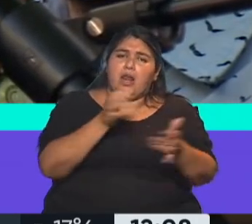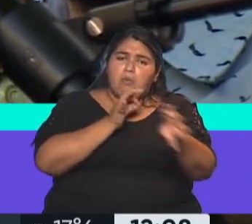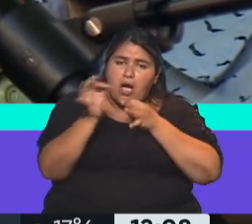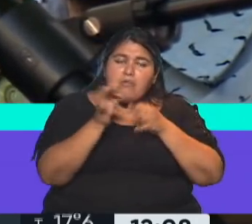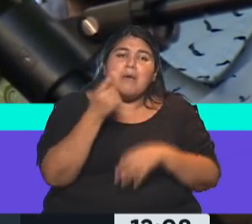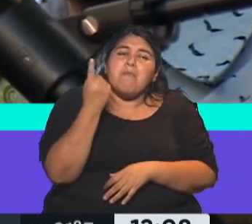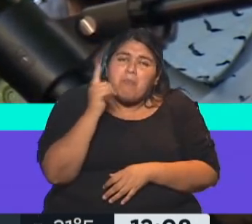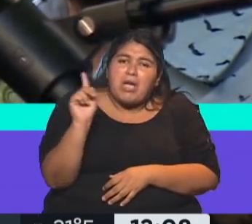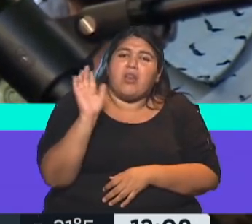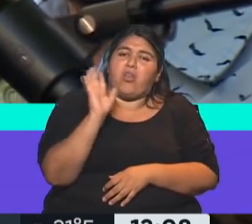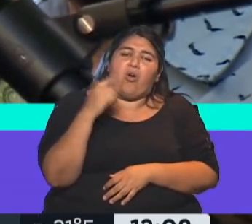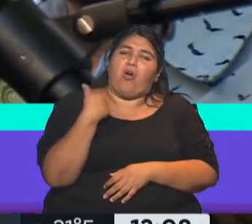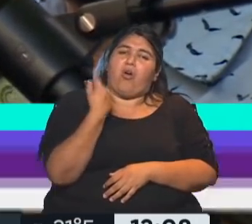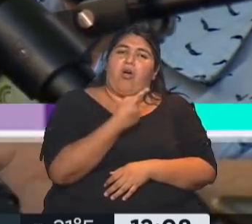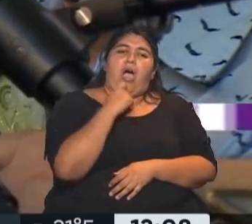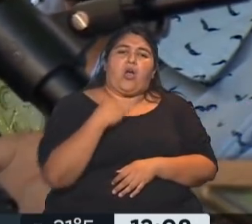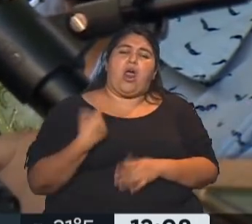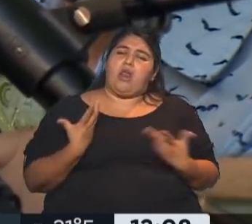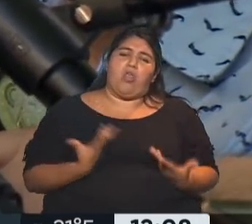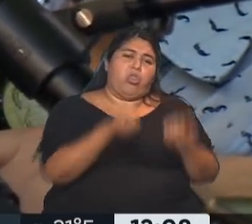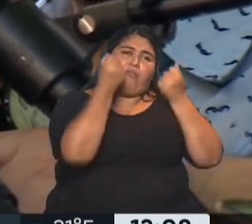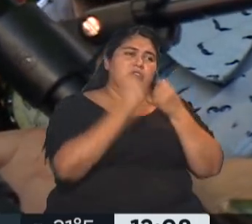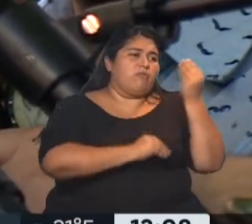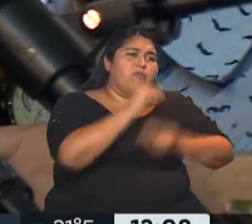defender nuestro país y nuestras familias.